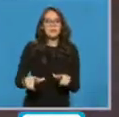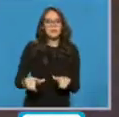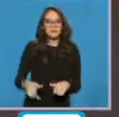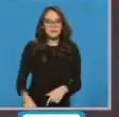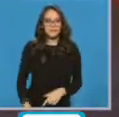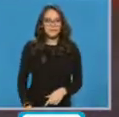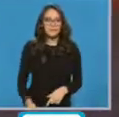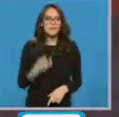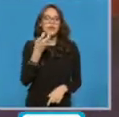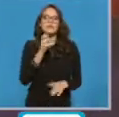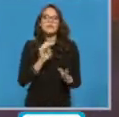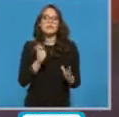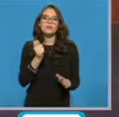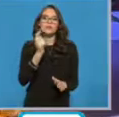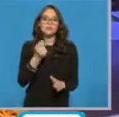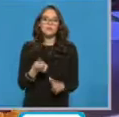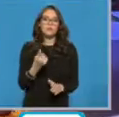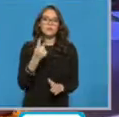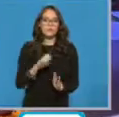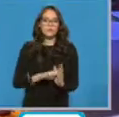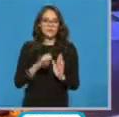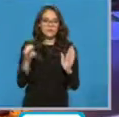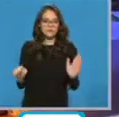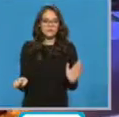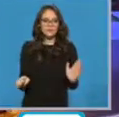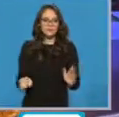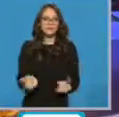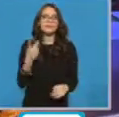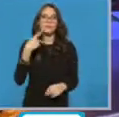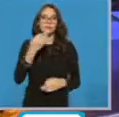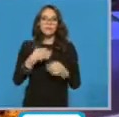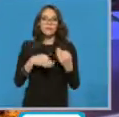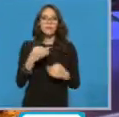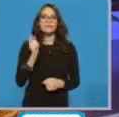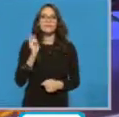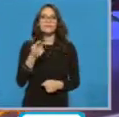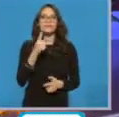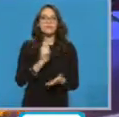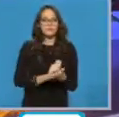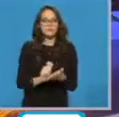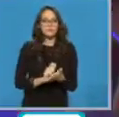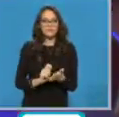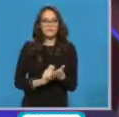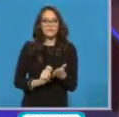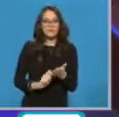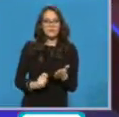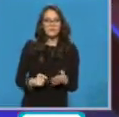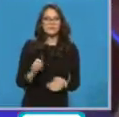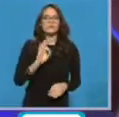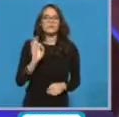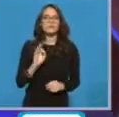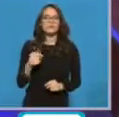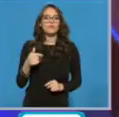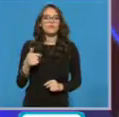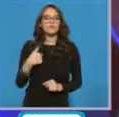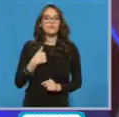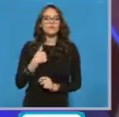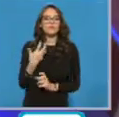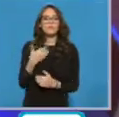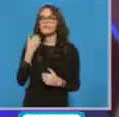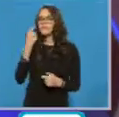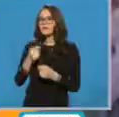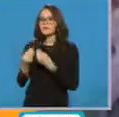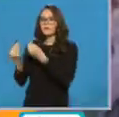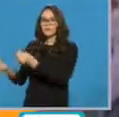ejemplo pero muy para claro. llegar a este término, obviamente se hace por escrito. Se hace por escrito. Este usufructo, yo llego con el dueño de algo y le digo, y él me lo quiere